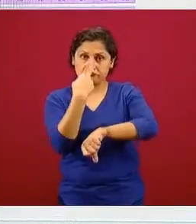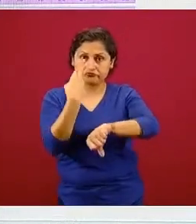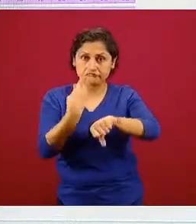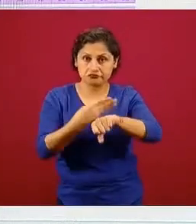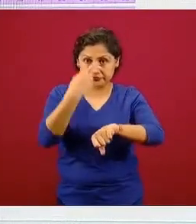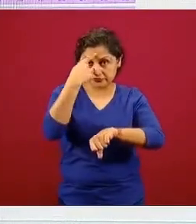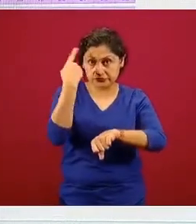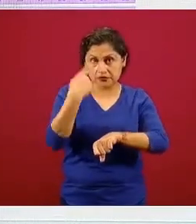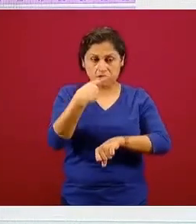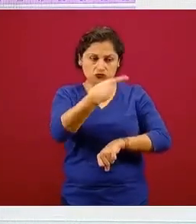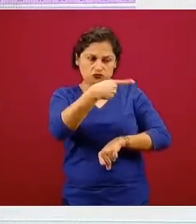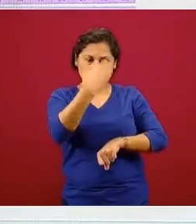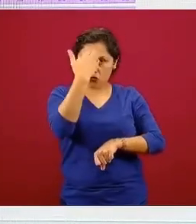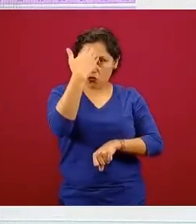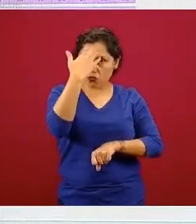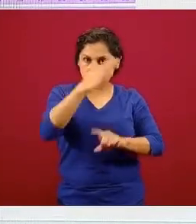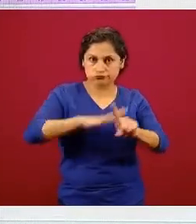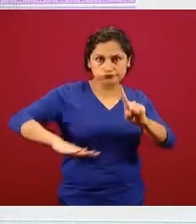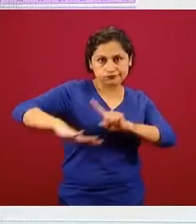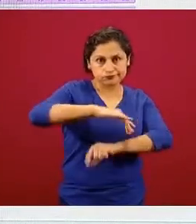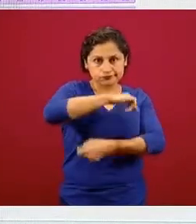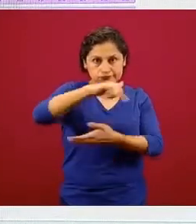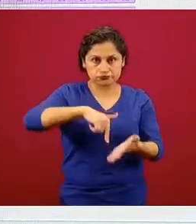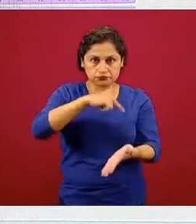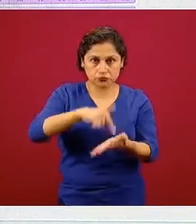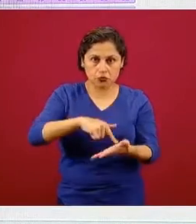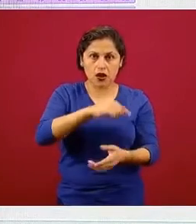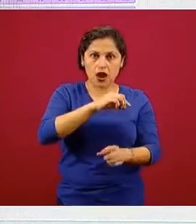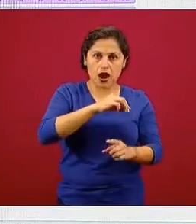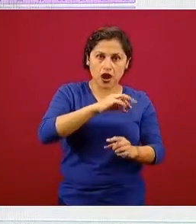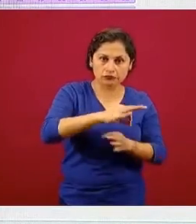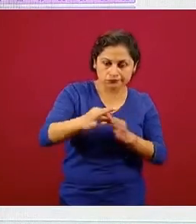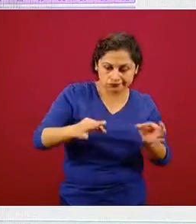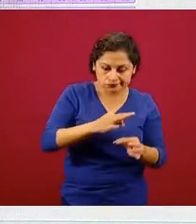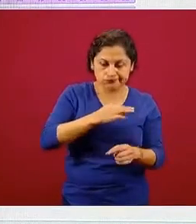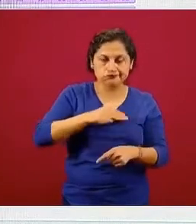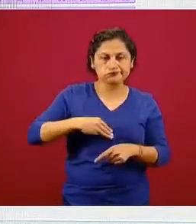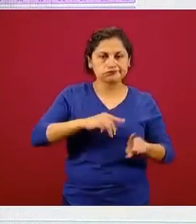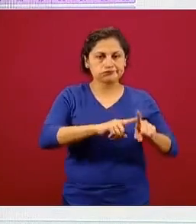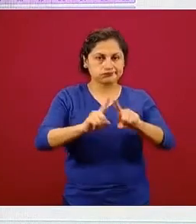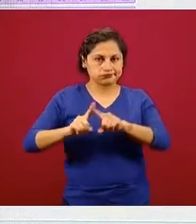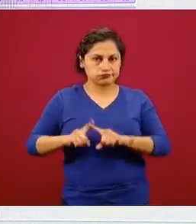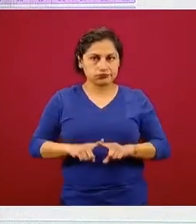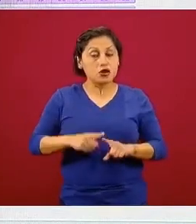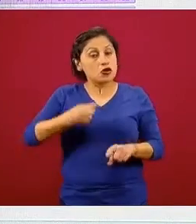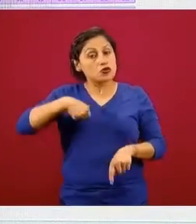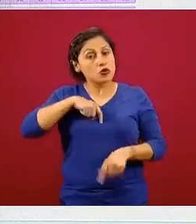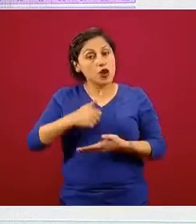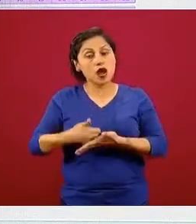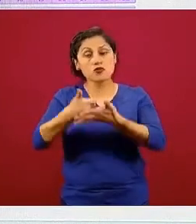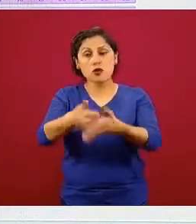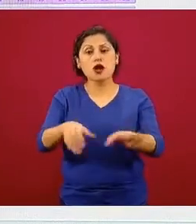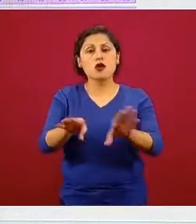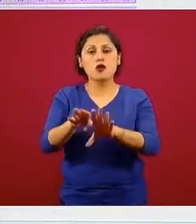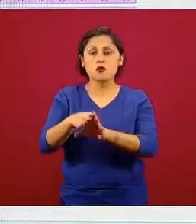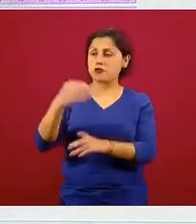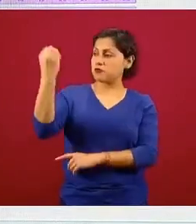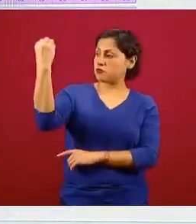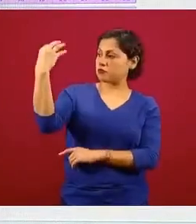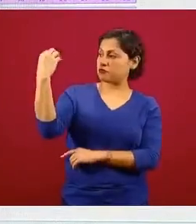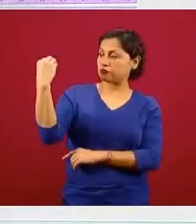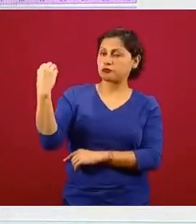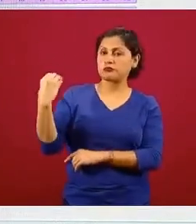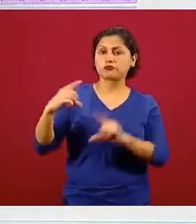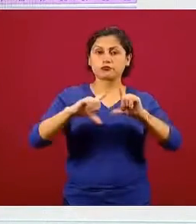de mitigación. Y por eso instauramos un sistema de semaforización. Hay un solo semáforo nacional